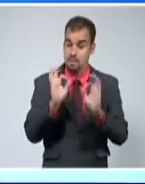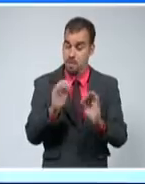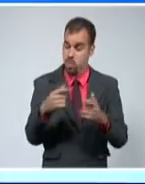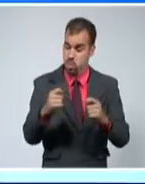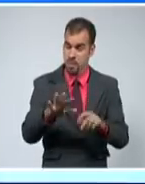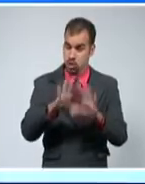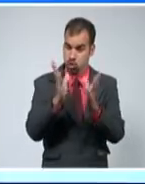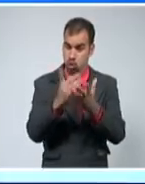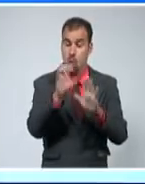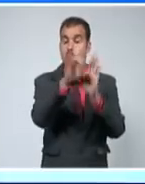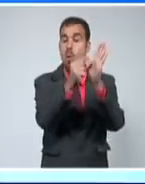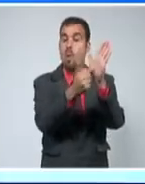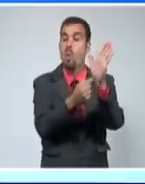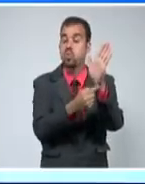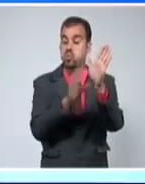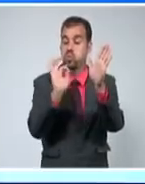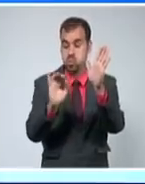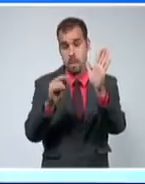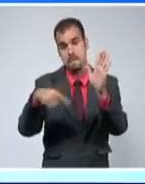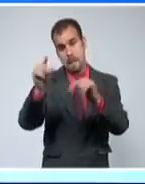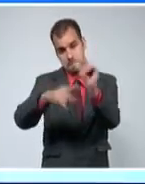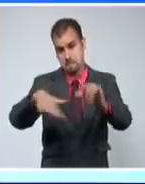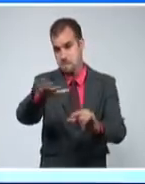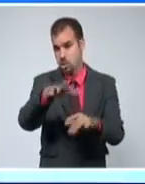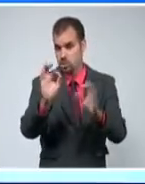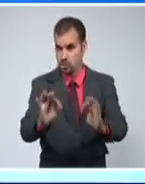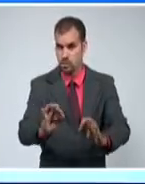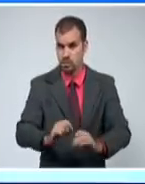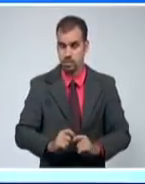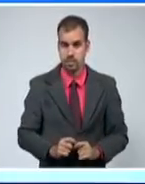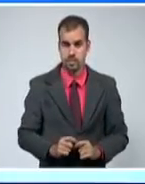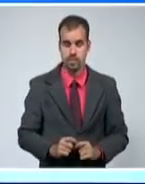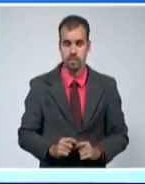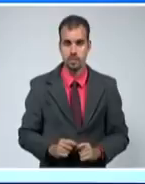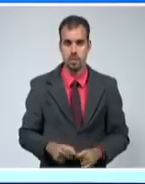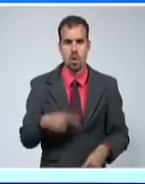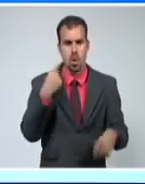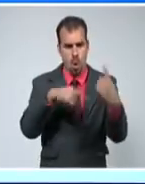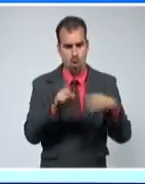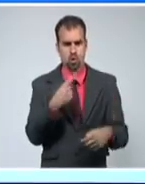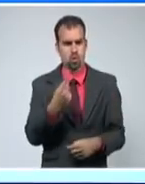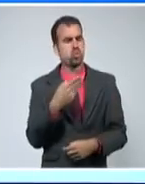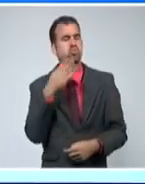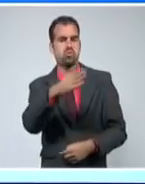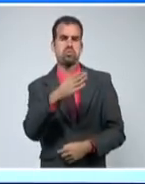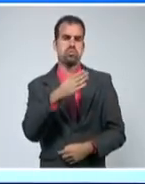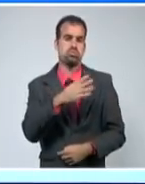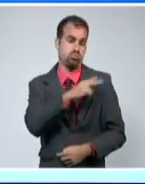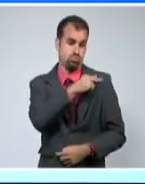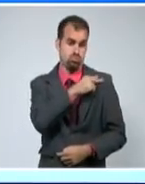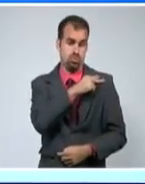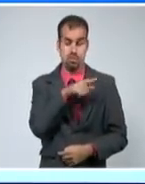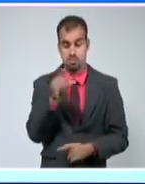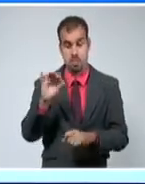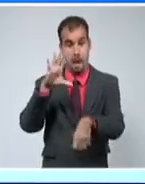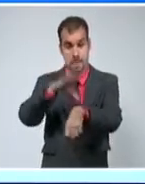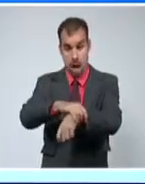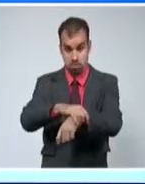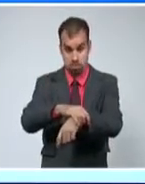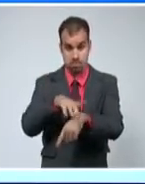establecidas para los ciudadanos nosotros hablamos hoy con las autoridades del centro donde se encuentra esta persona en este